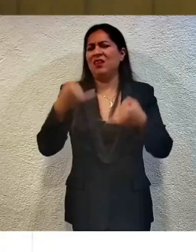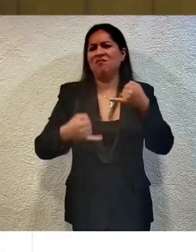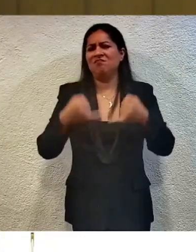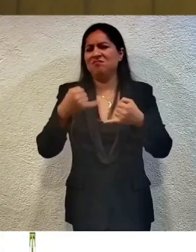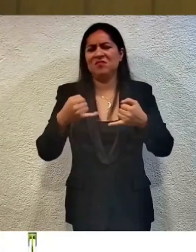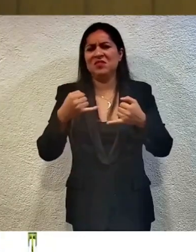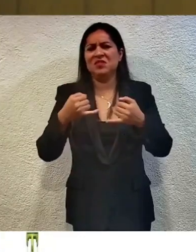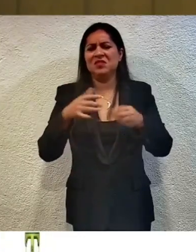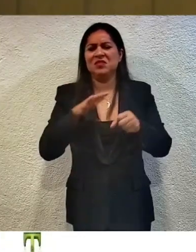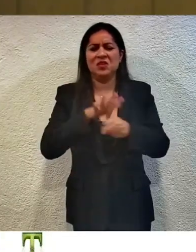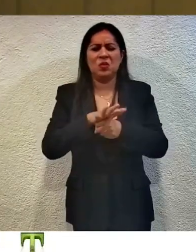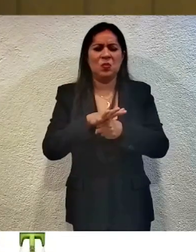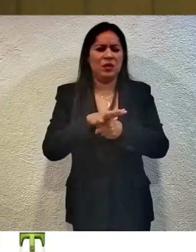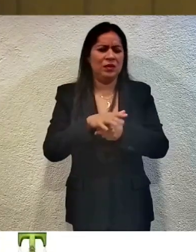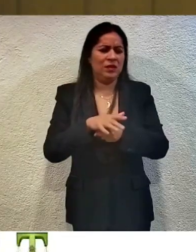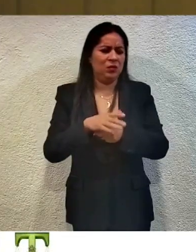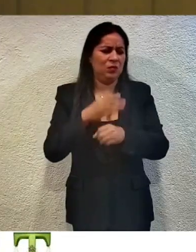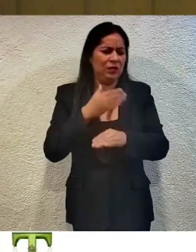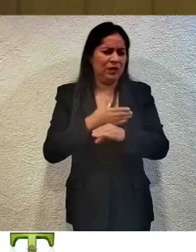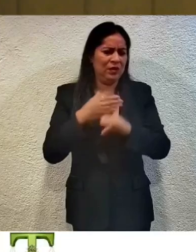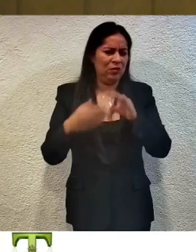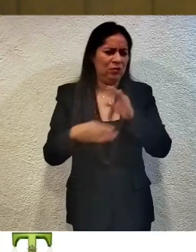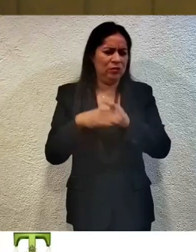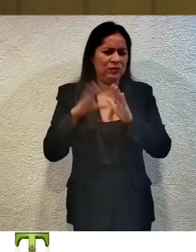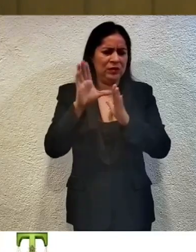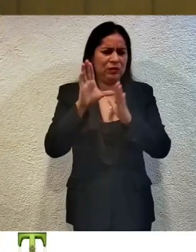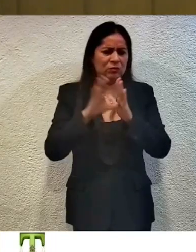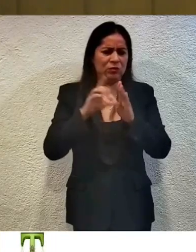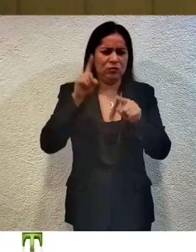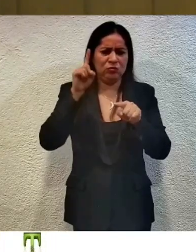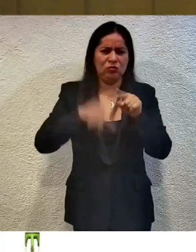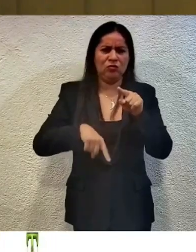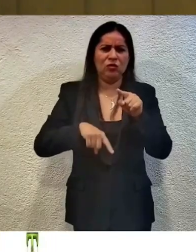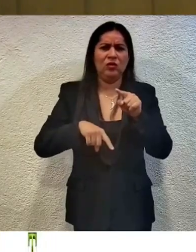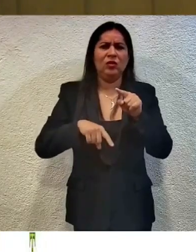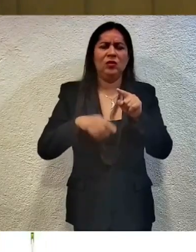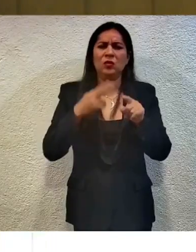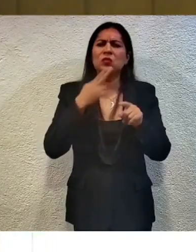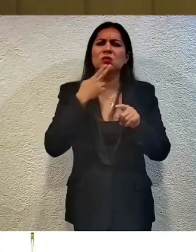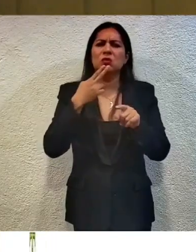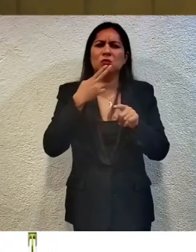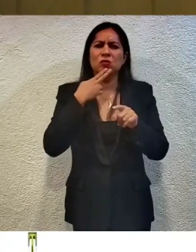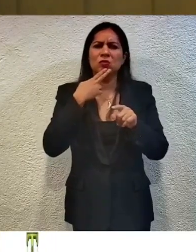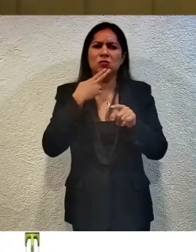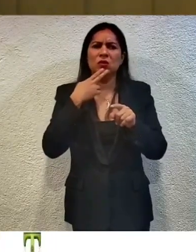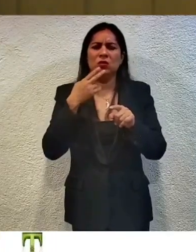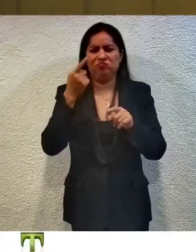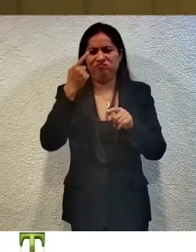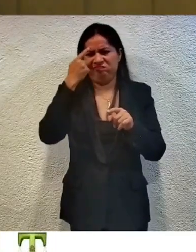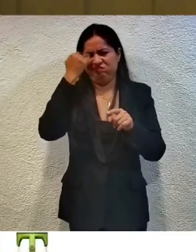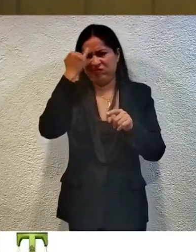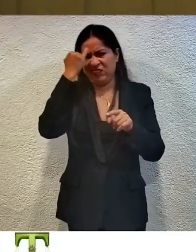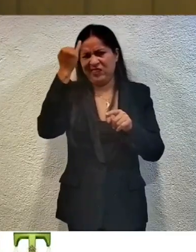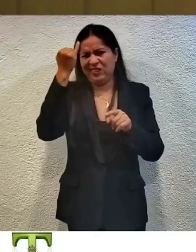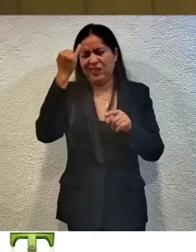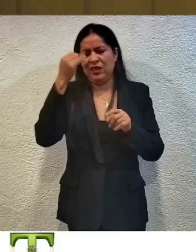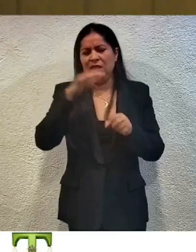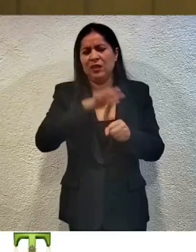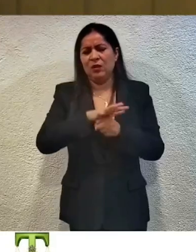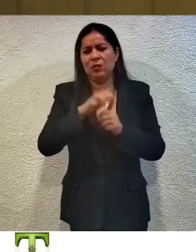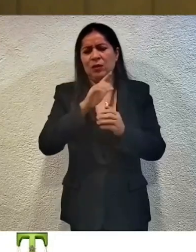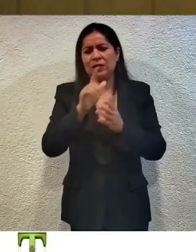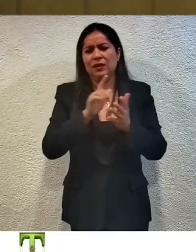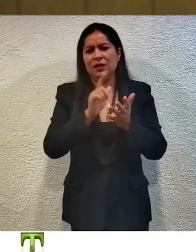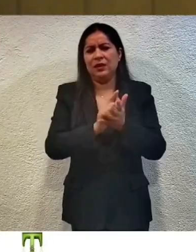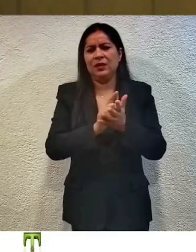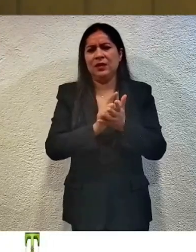derivada de una acción de inconstitucionalidad aplicable, una interpretación de la